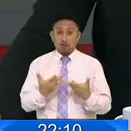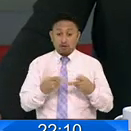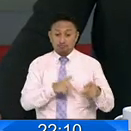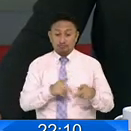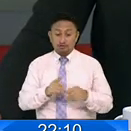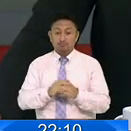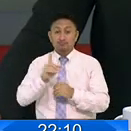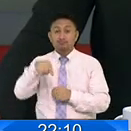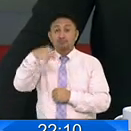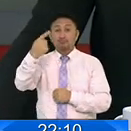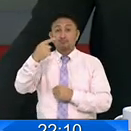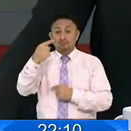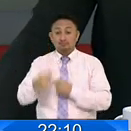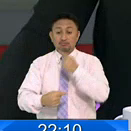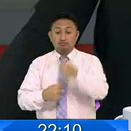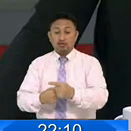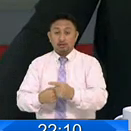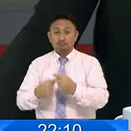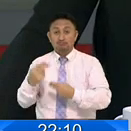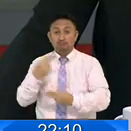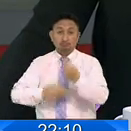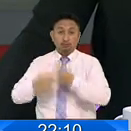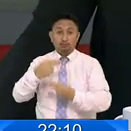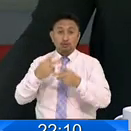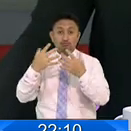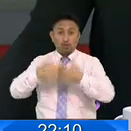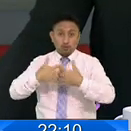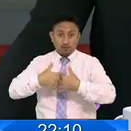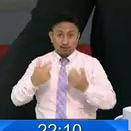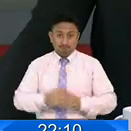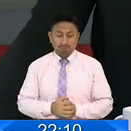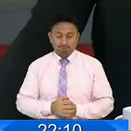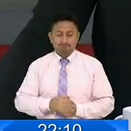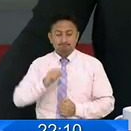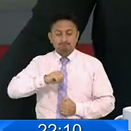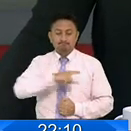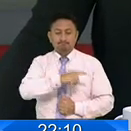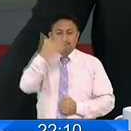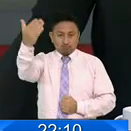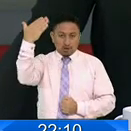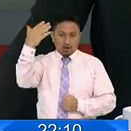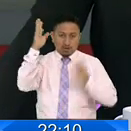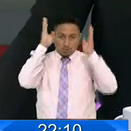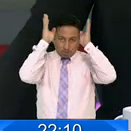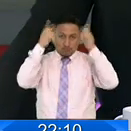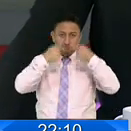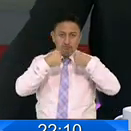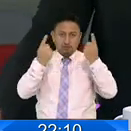la siguiente fase de activar el comercio y la productividad. Así lo anunció el alcalde Jorge Yunda.